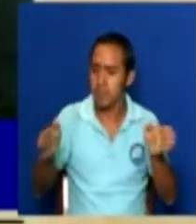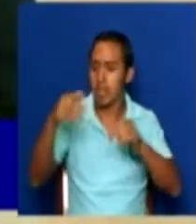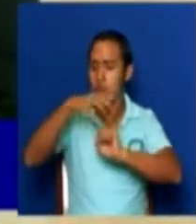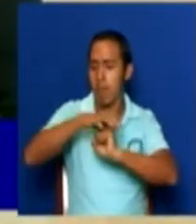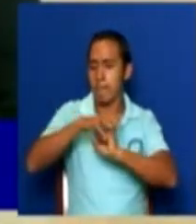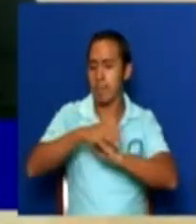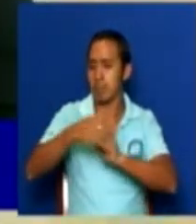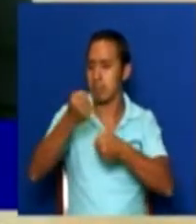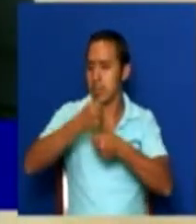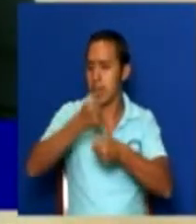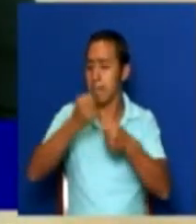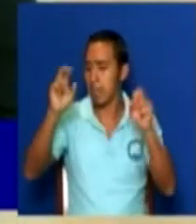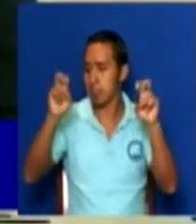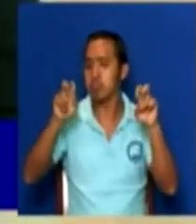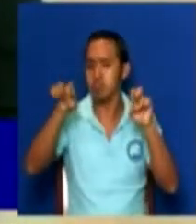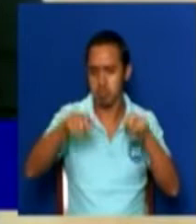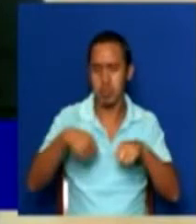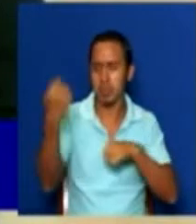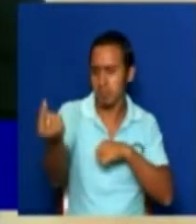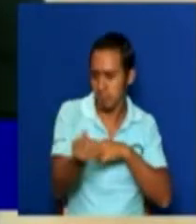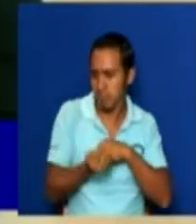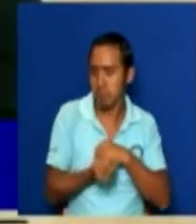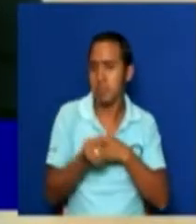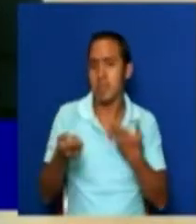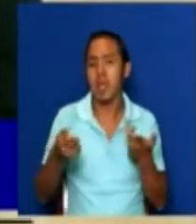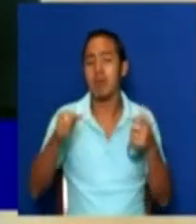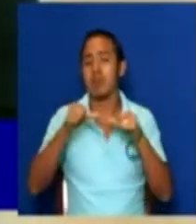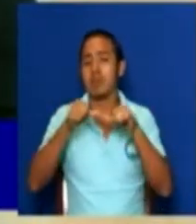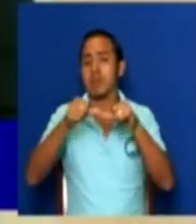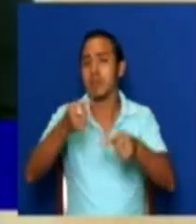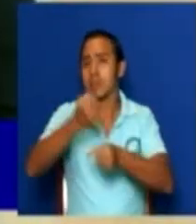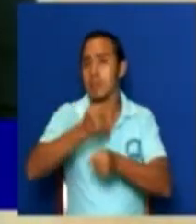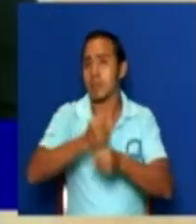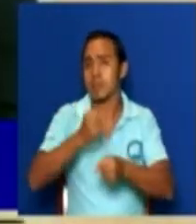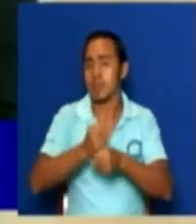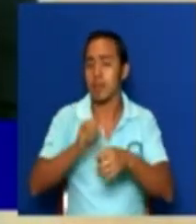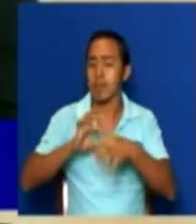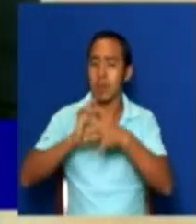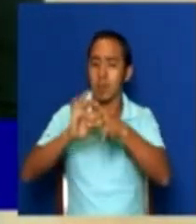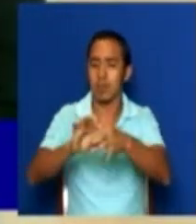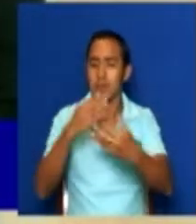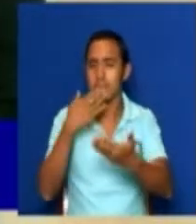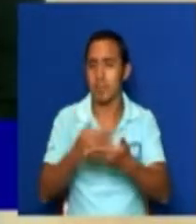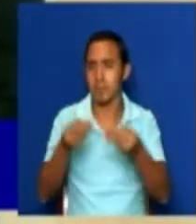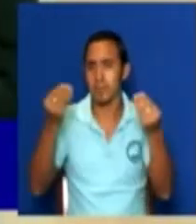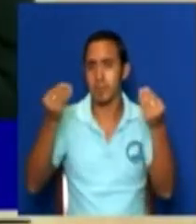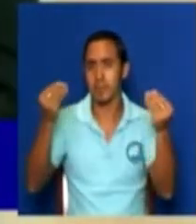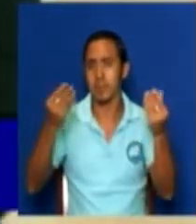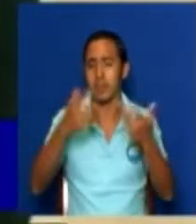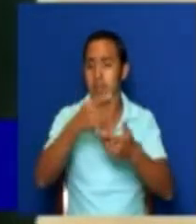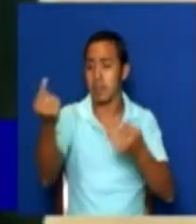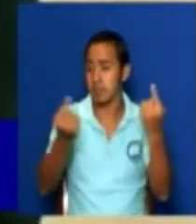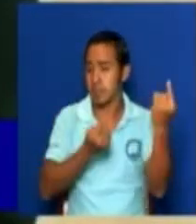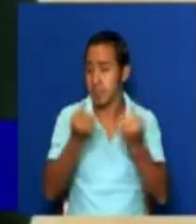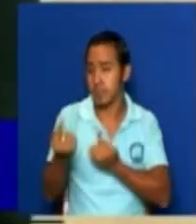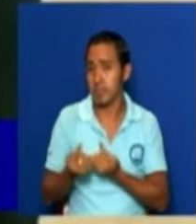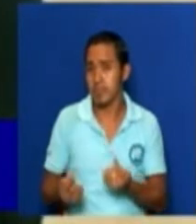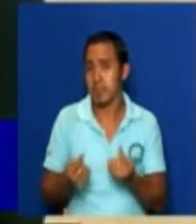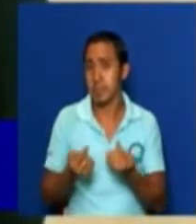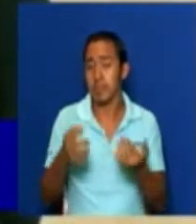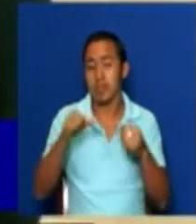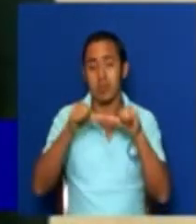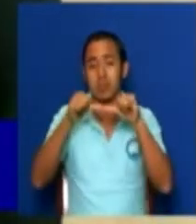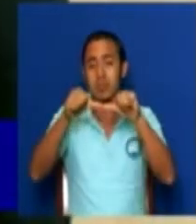están abiertas para todos ustedes y vamos a continuar trabajando de la mano. Muchas gracias a todos por su presencia y